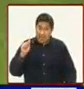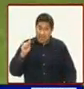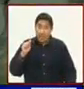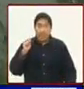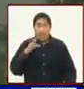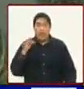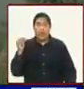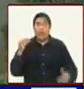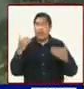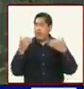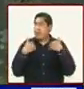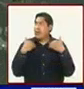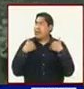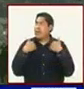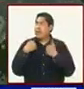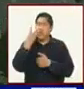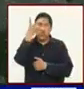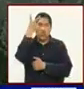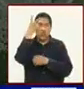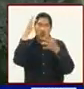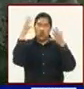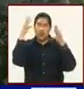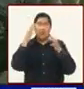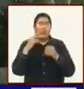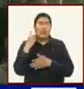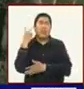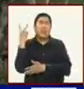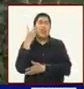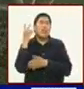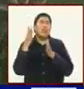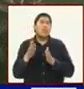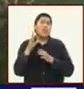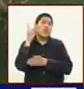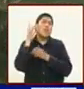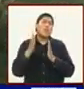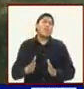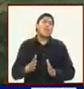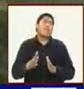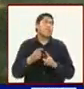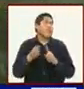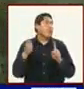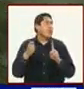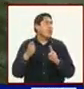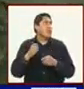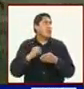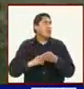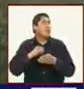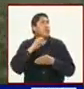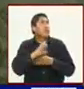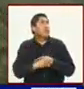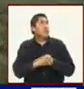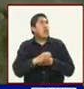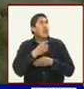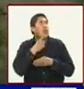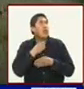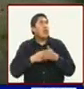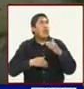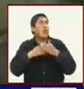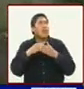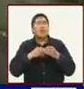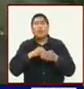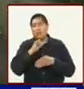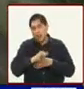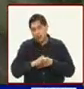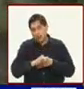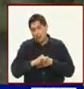de que tengamos estos dos premios. De la Victoria Boliviana va desde octubre aproximadamente hasta mayo, pero